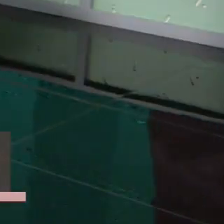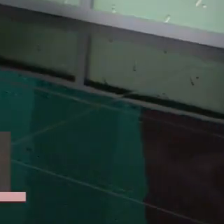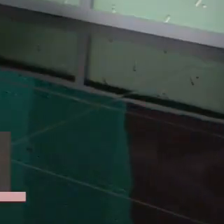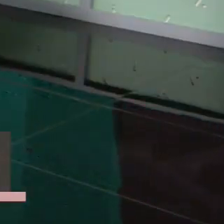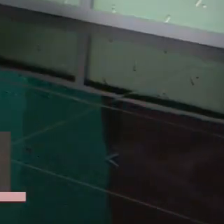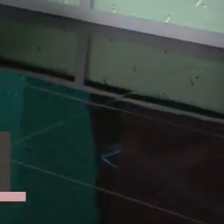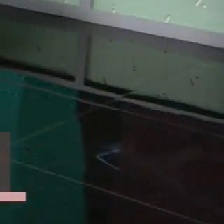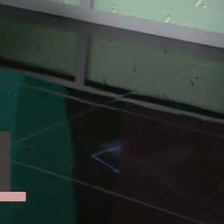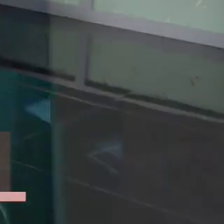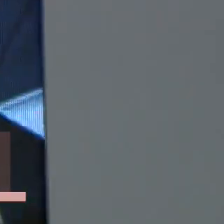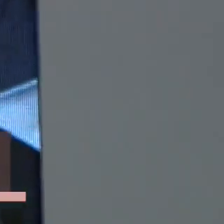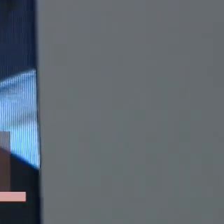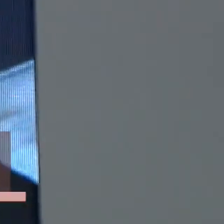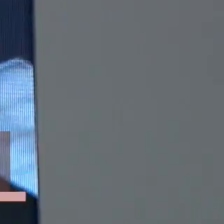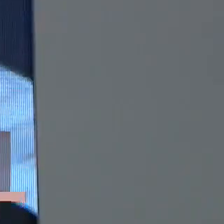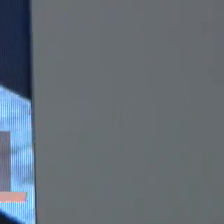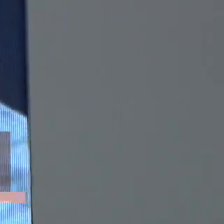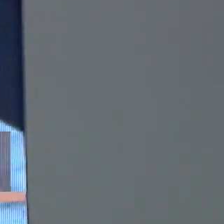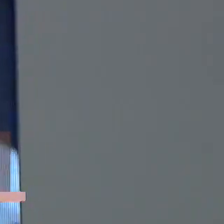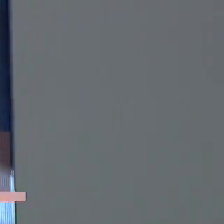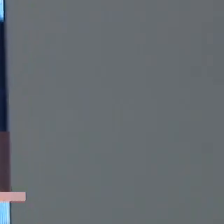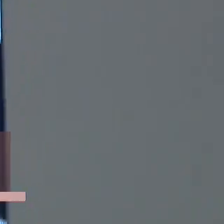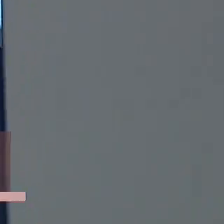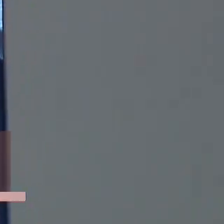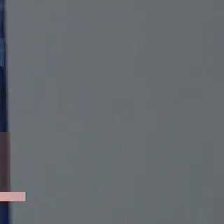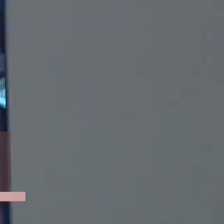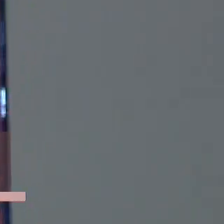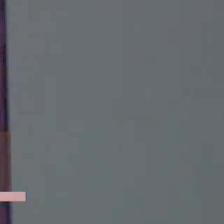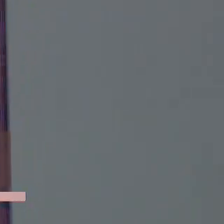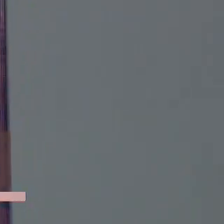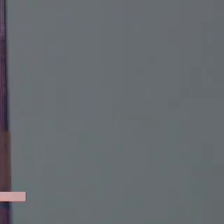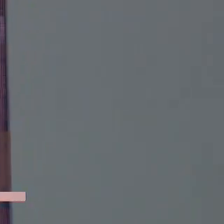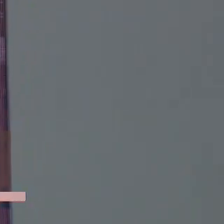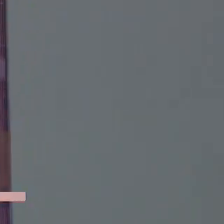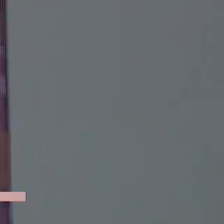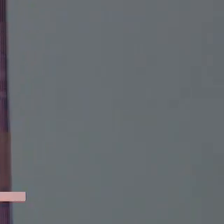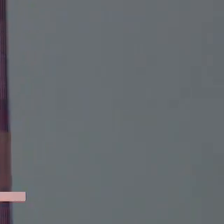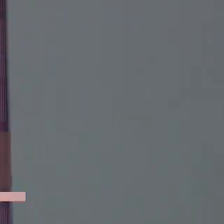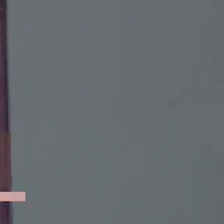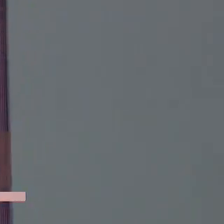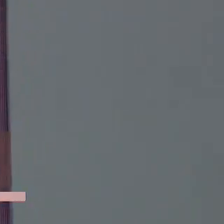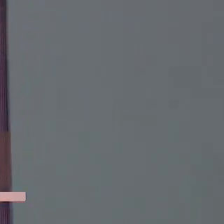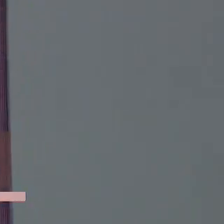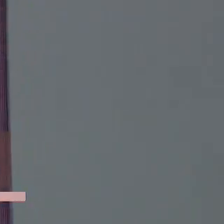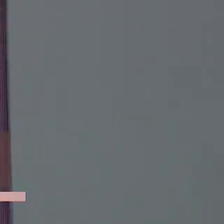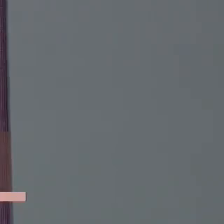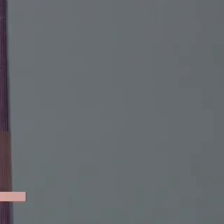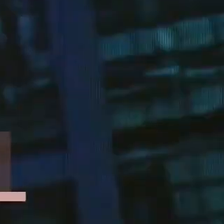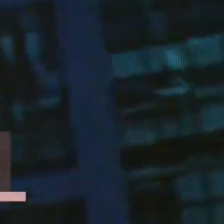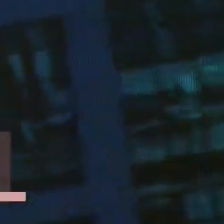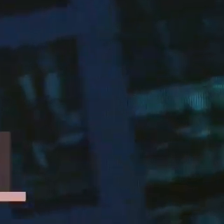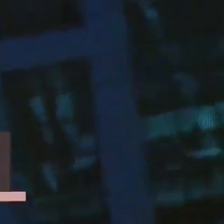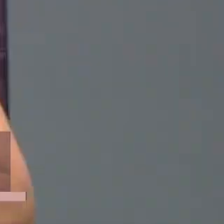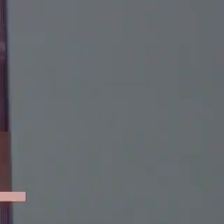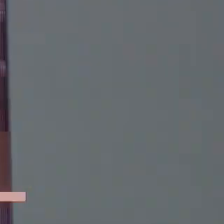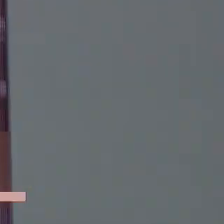que hace, con la posibilidad de ir a la playa, al campo, a lo que sea, es muy difícil, ¿no?